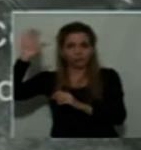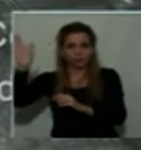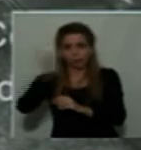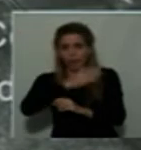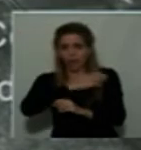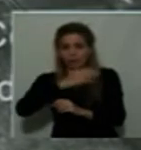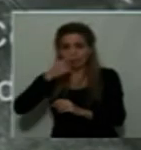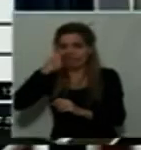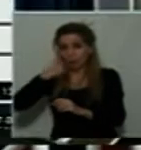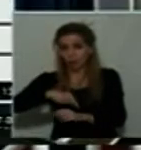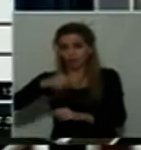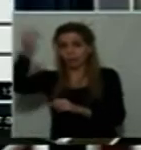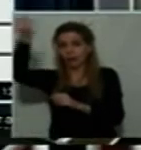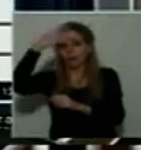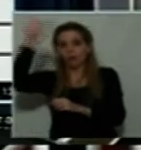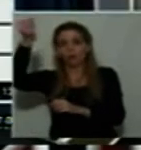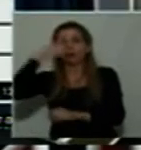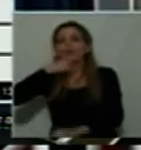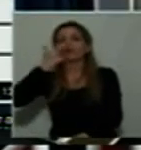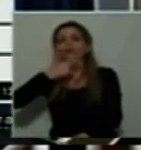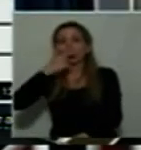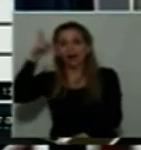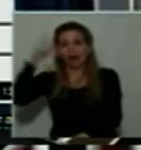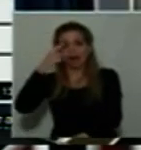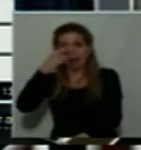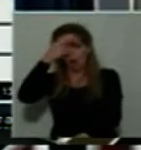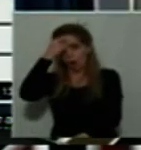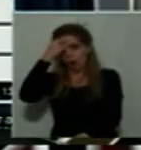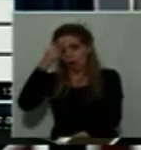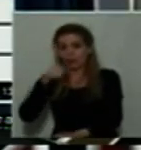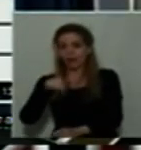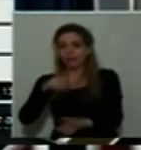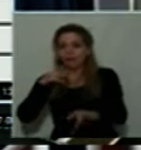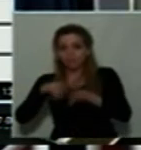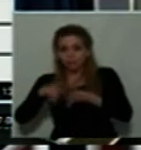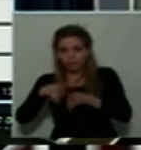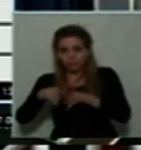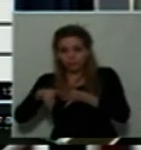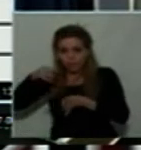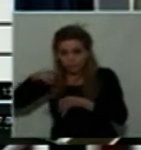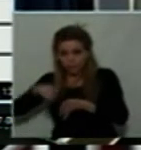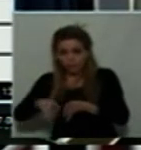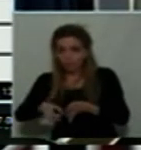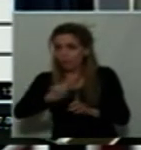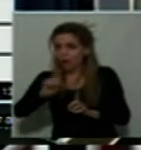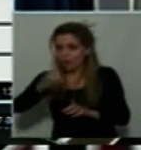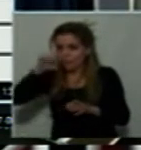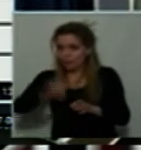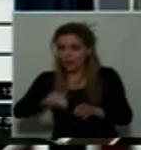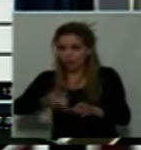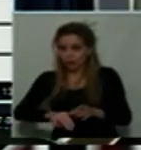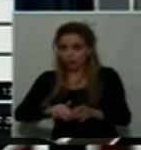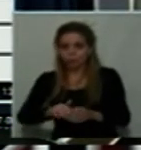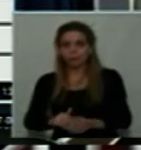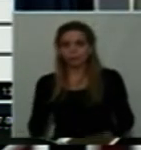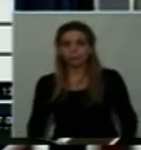ya es prácticamente a metros del último tren, ya deja de subir la velocidad. Es constante. De 60 a 61 kilómetros por hora. Ya aceleró lo que tendría que acelerar.